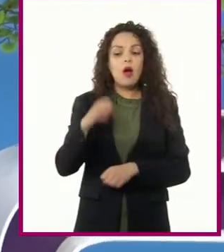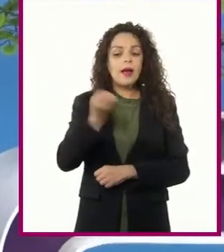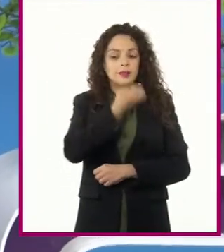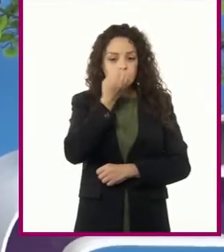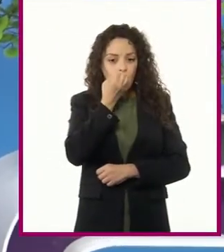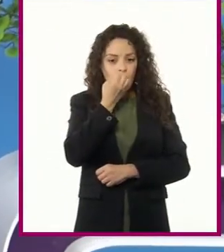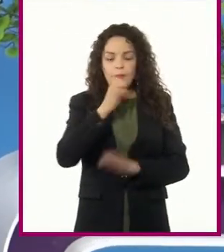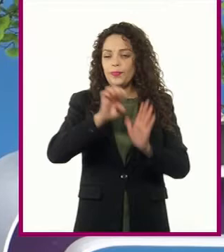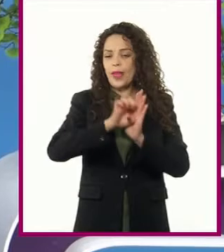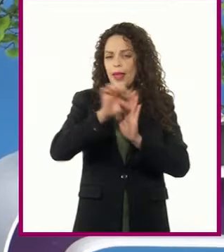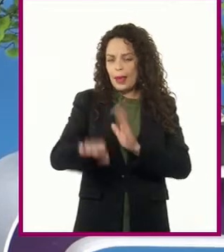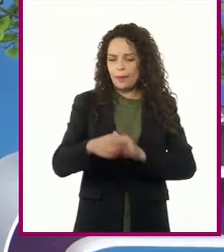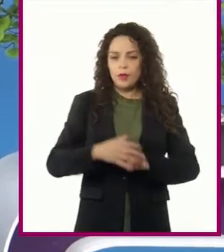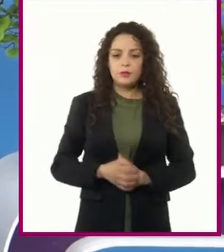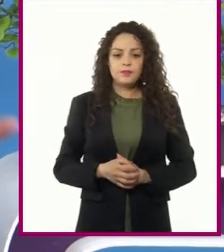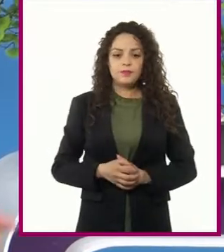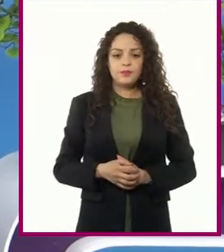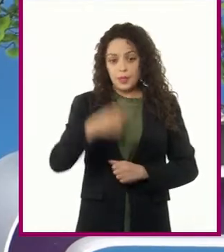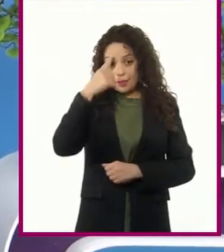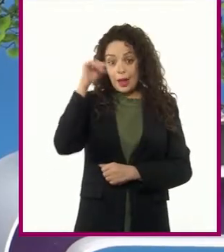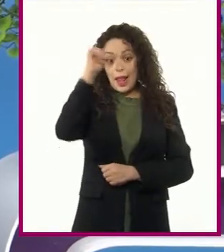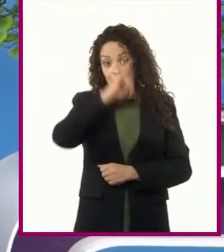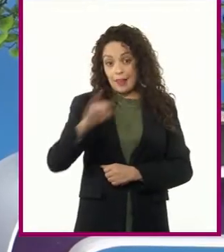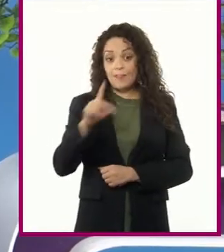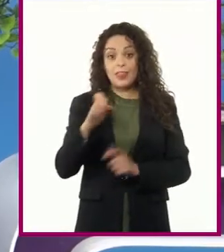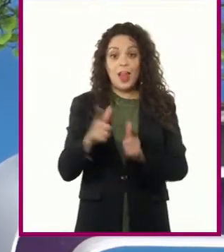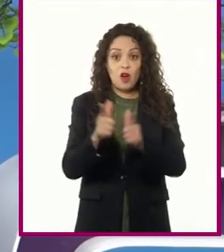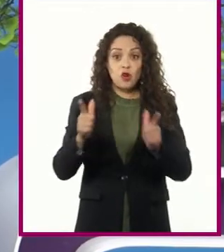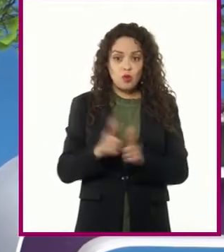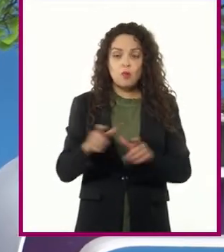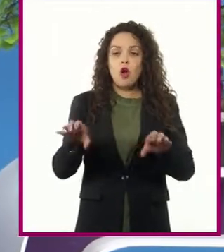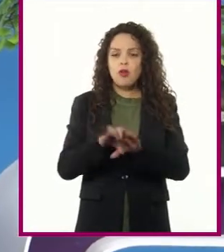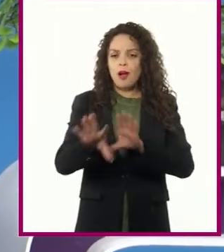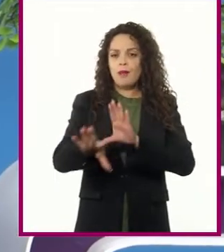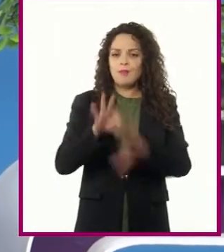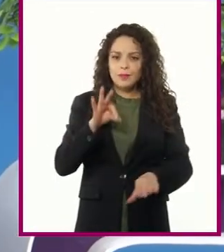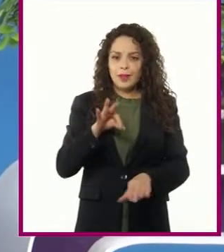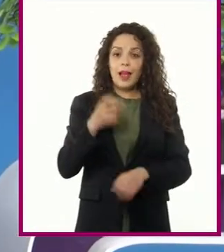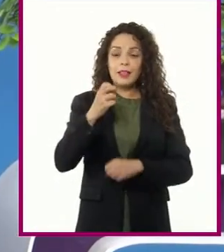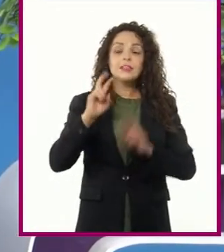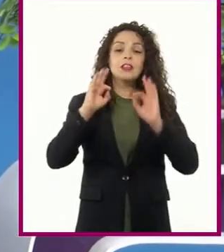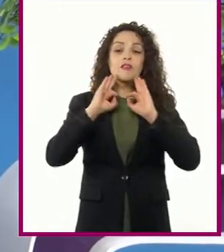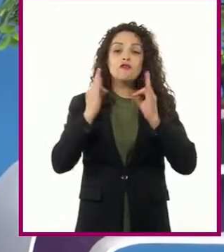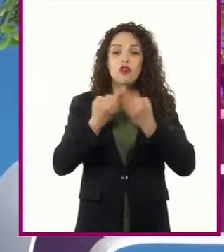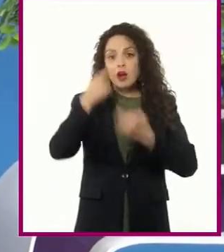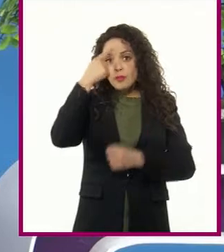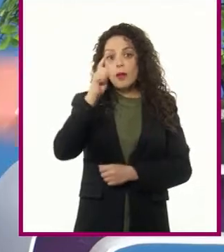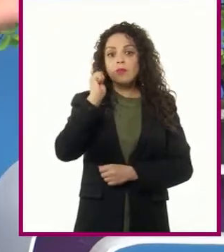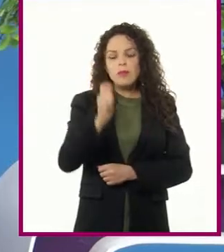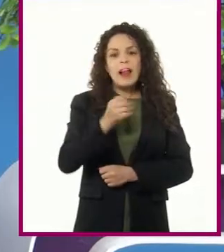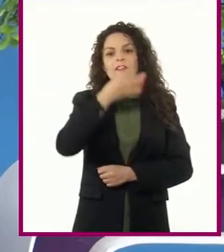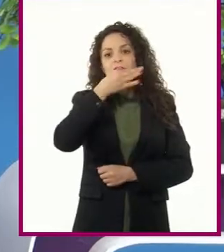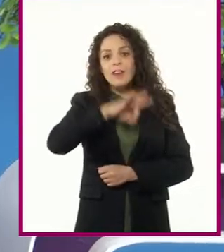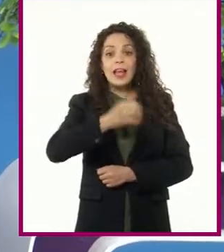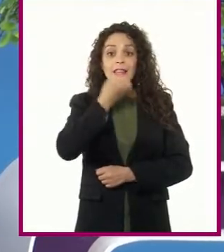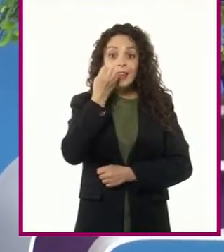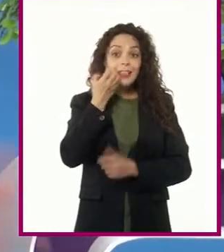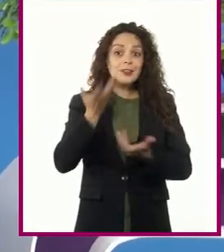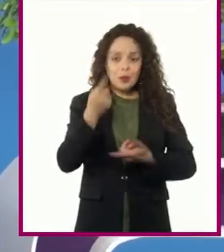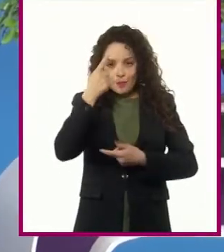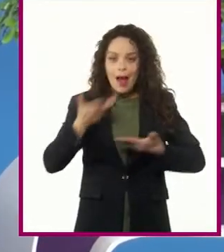ejemplo, la elección de la jefa o jefe de grupo, hasta la manera de organizar los convivios escolares. ¡Ay,